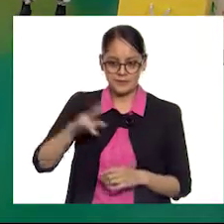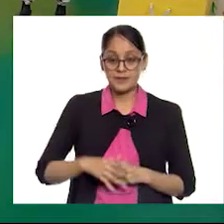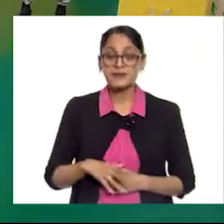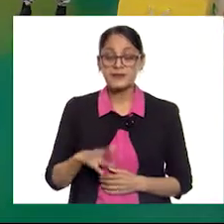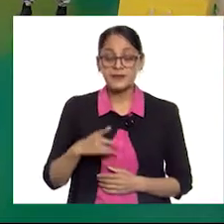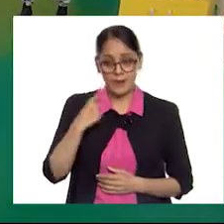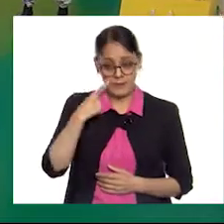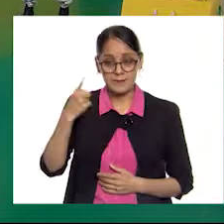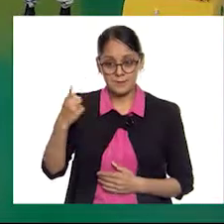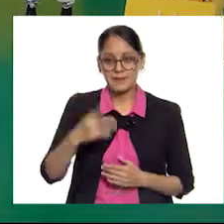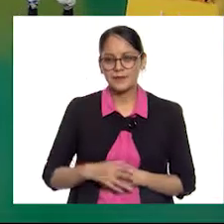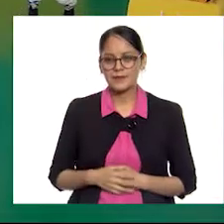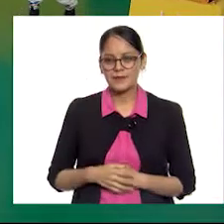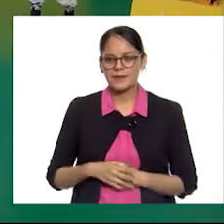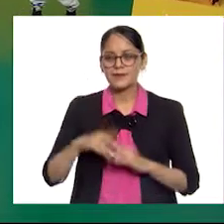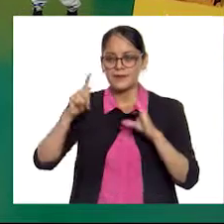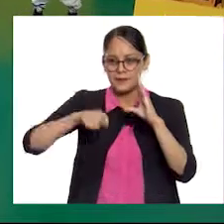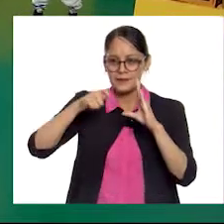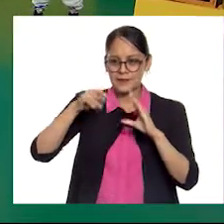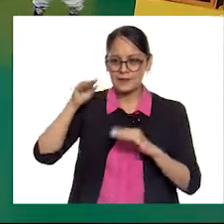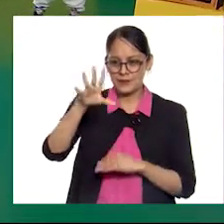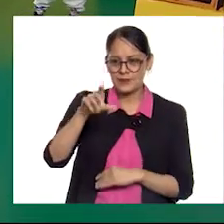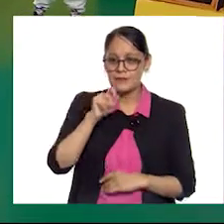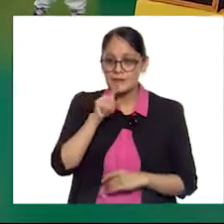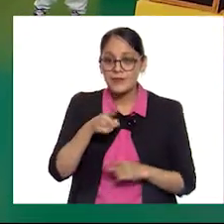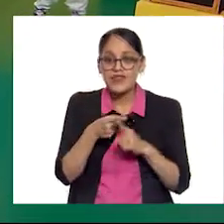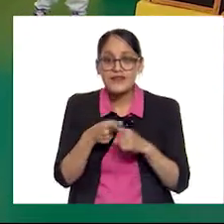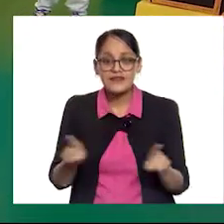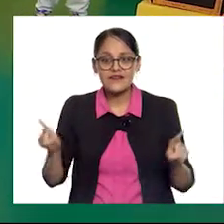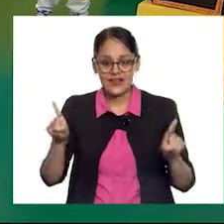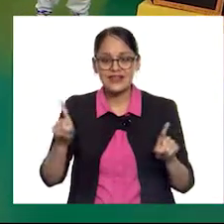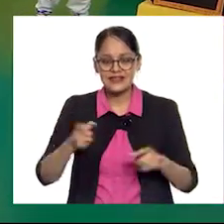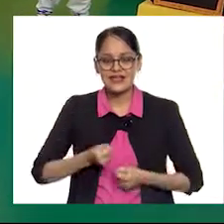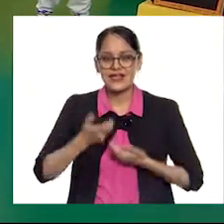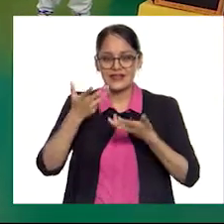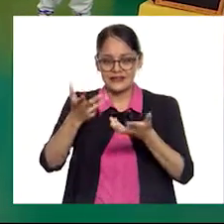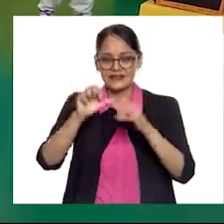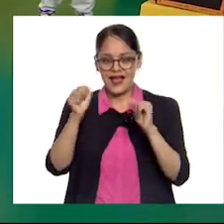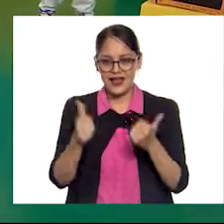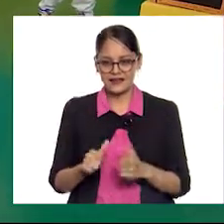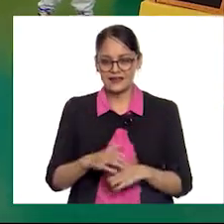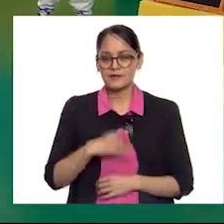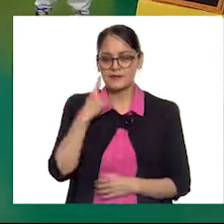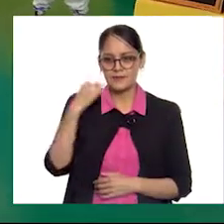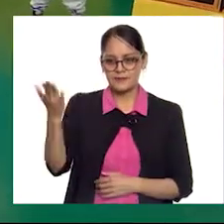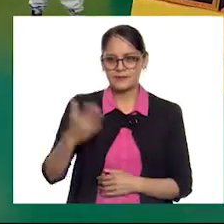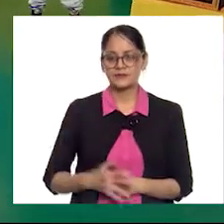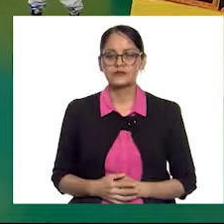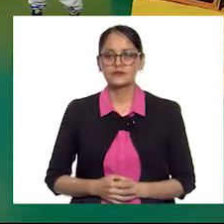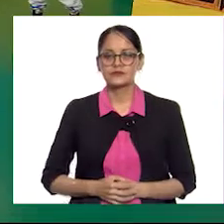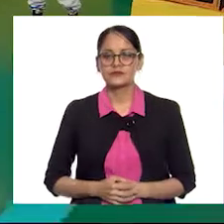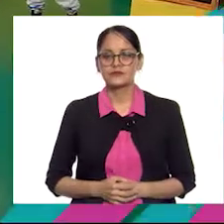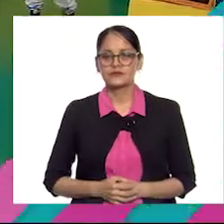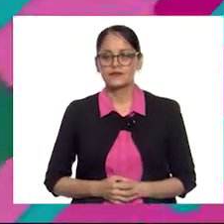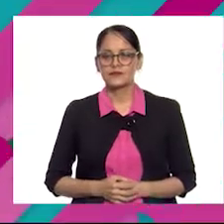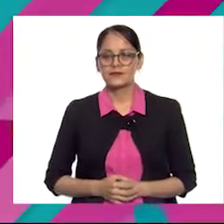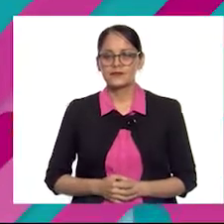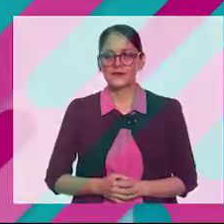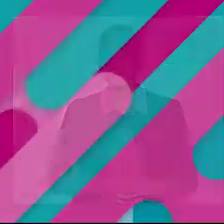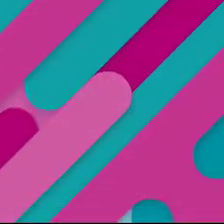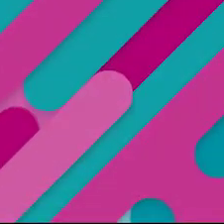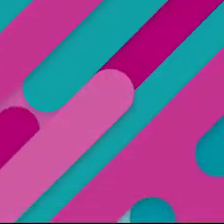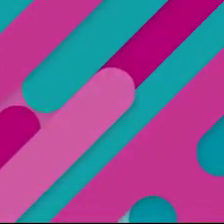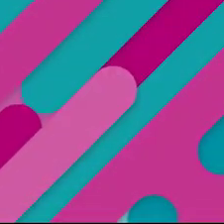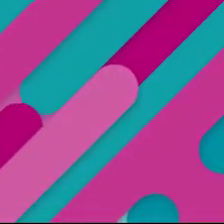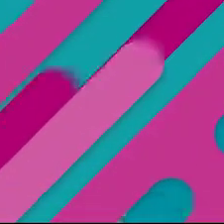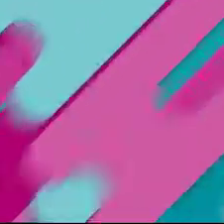te parece que vamos a ver este performance, que es una forma diferente de proyectar o transmitir una idea? A ver. Vamos a verlo.